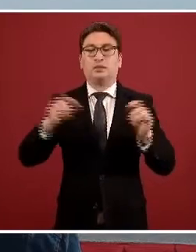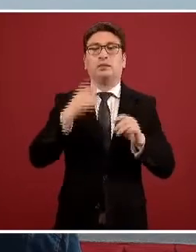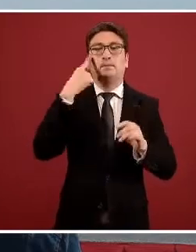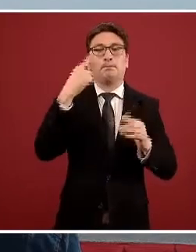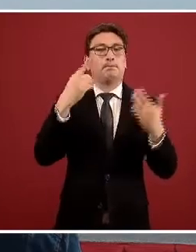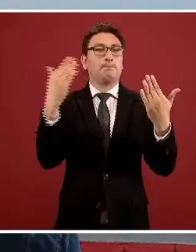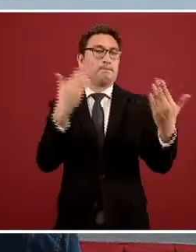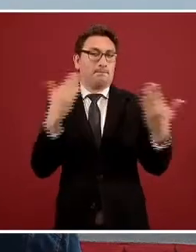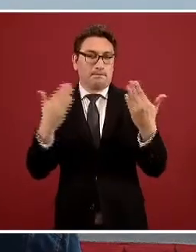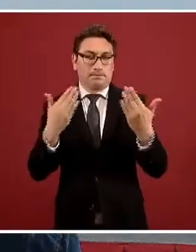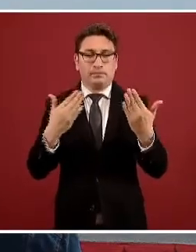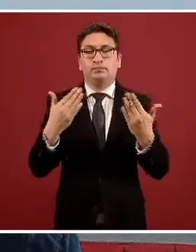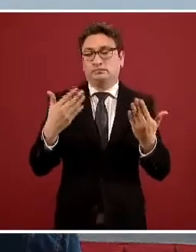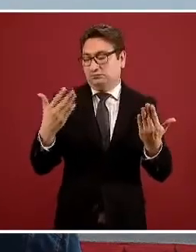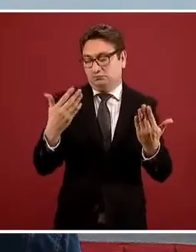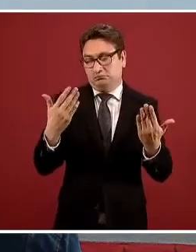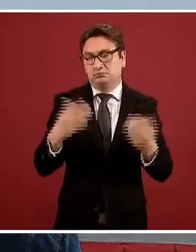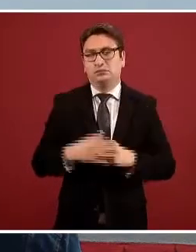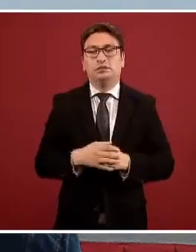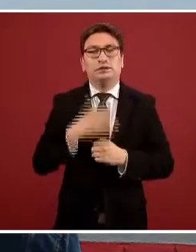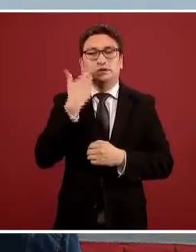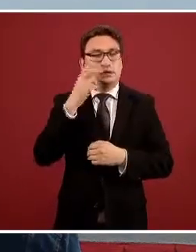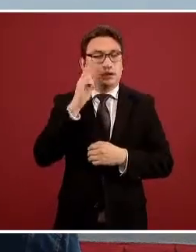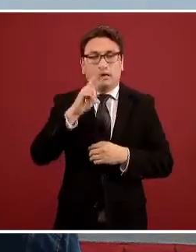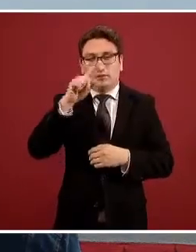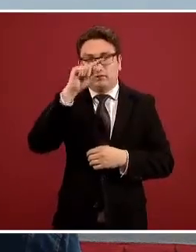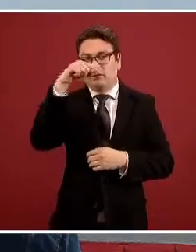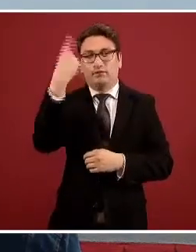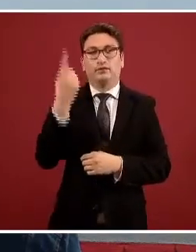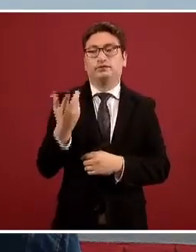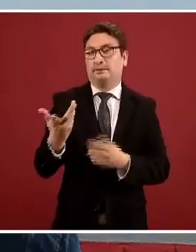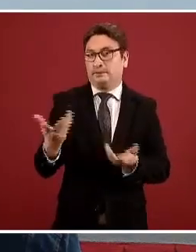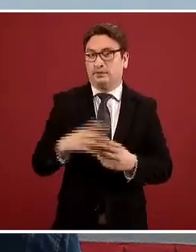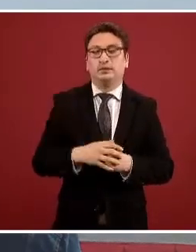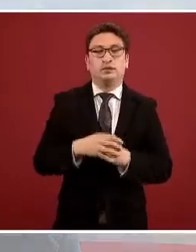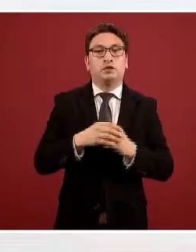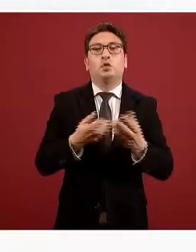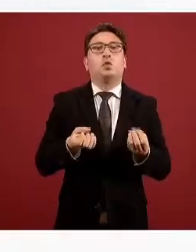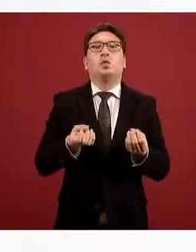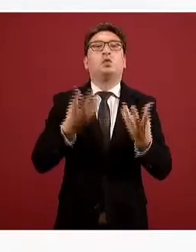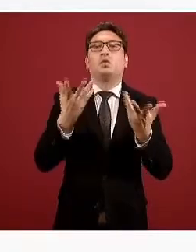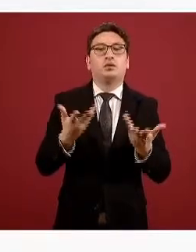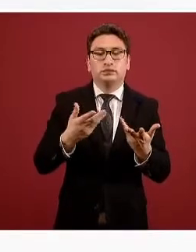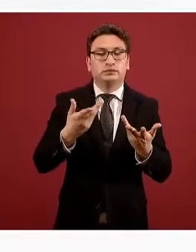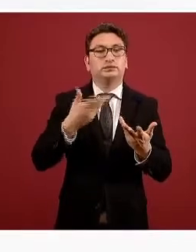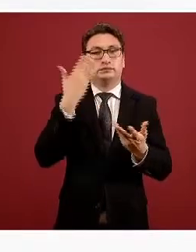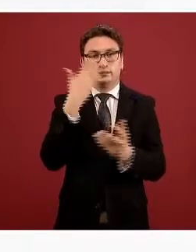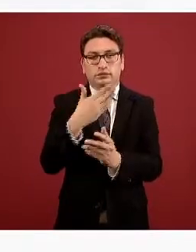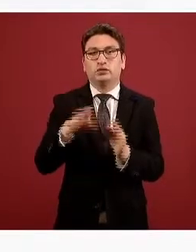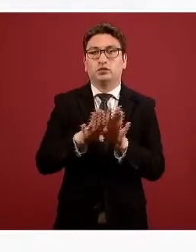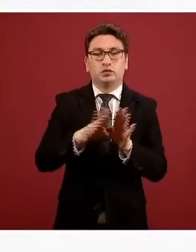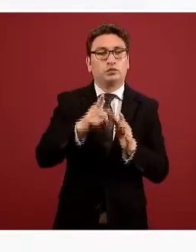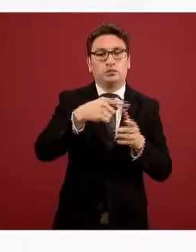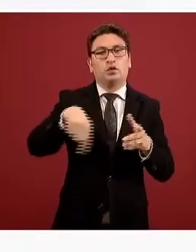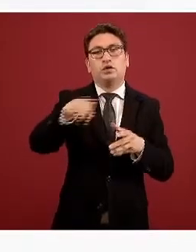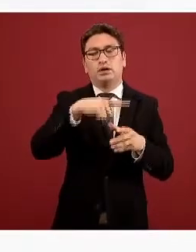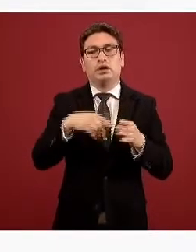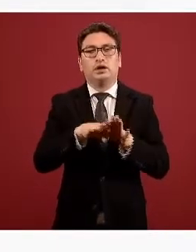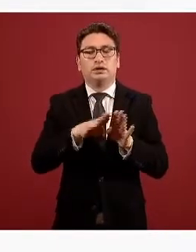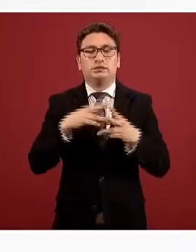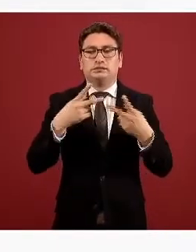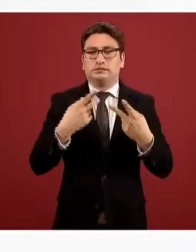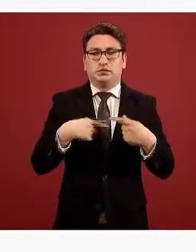poder comparar de manera directa o fácil en términos cuantitativos la incidencia acumulada en